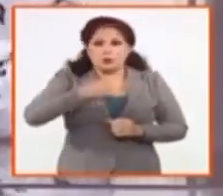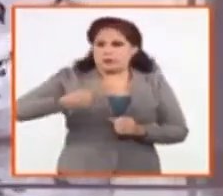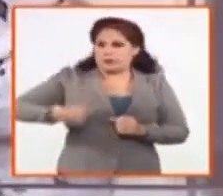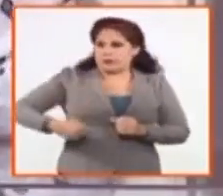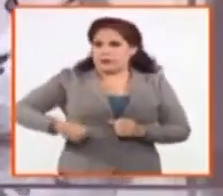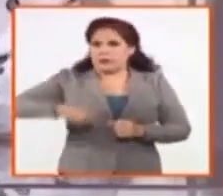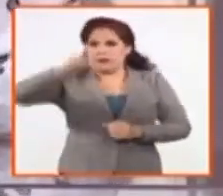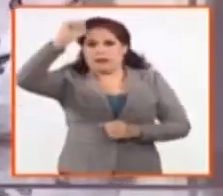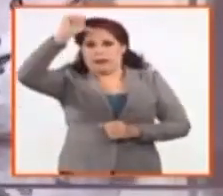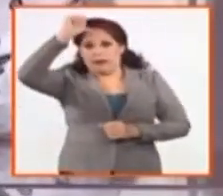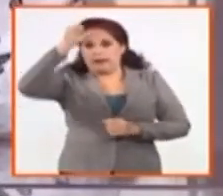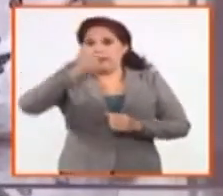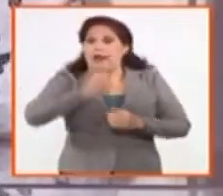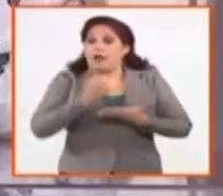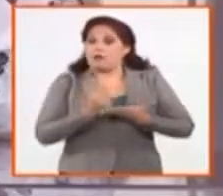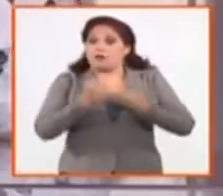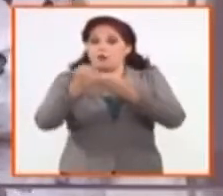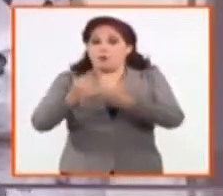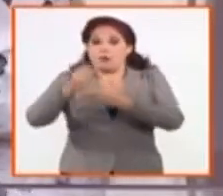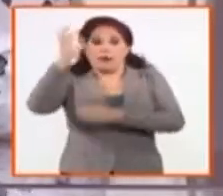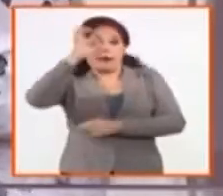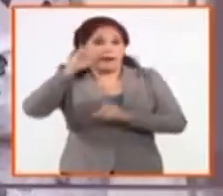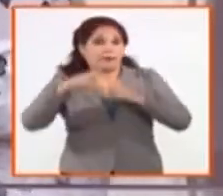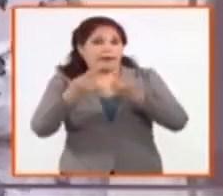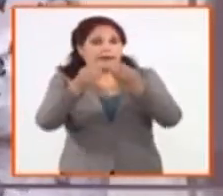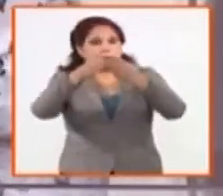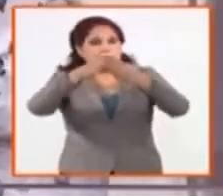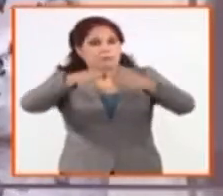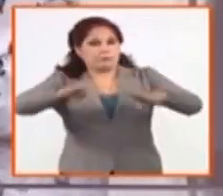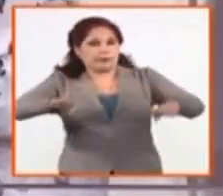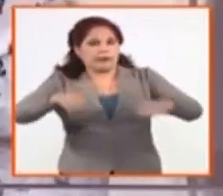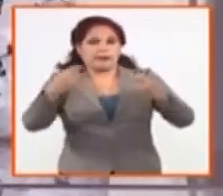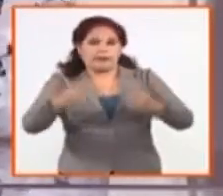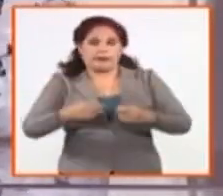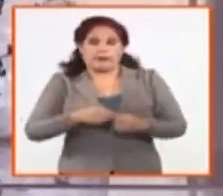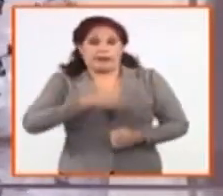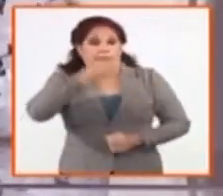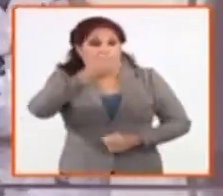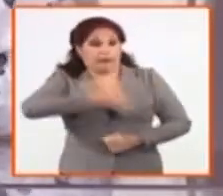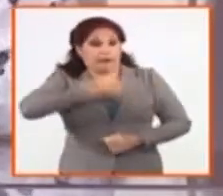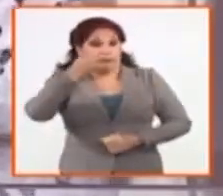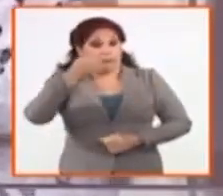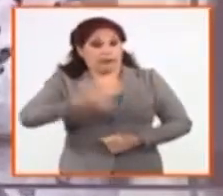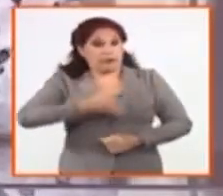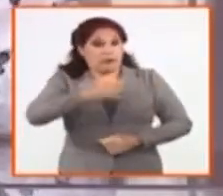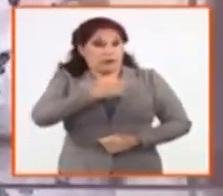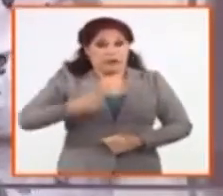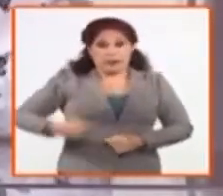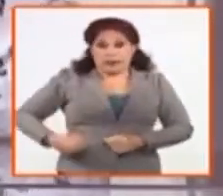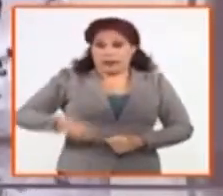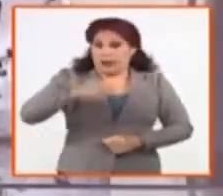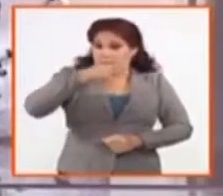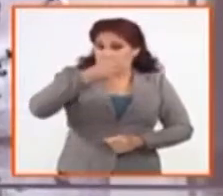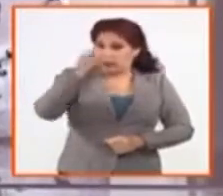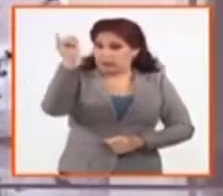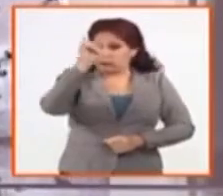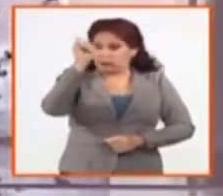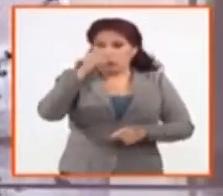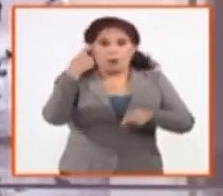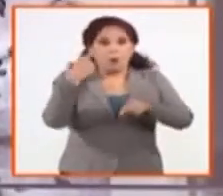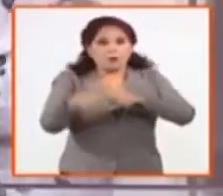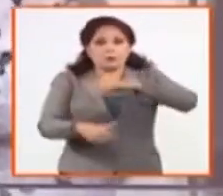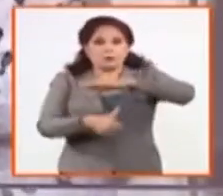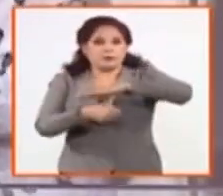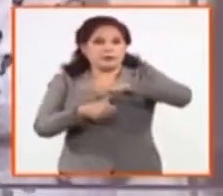paz. Y esto se ha visto también, se veían las declaraciones de China, pero también Putin ha